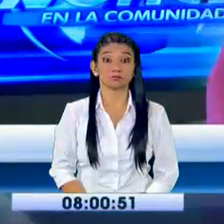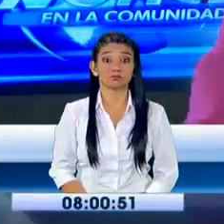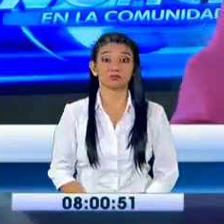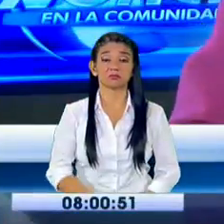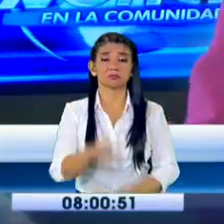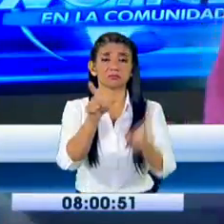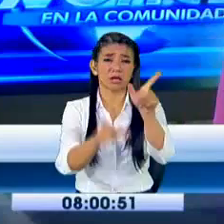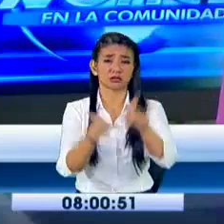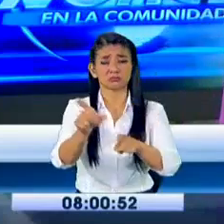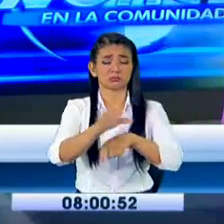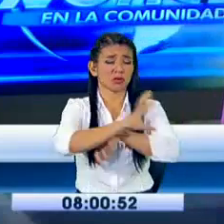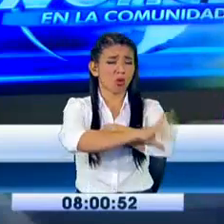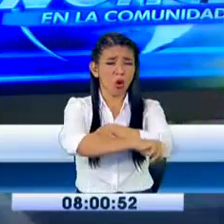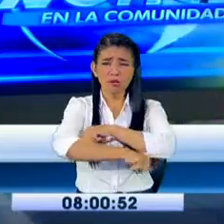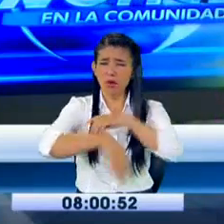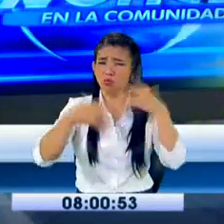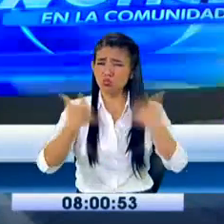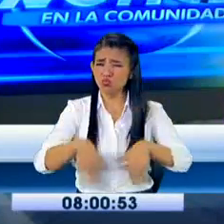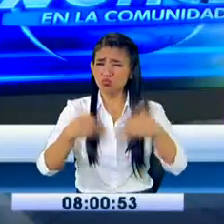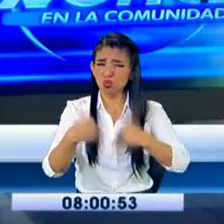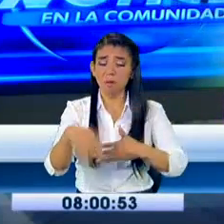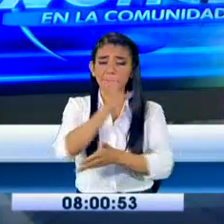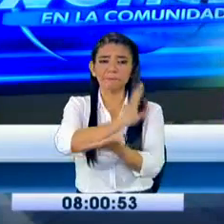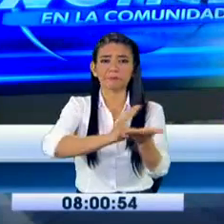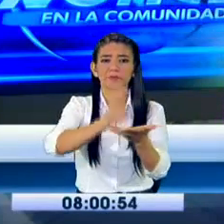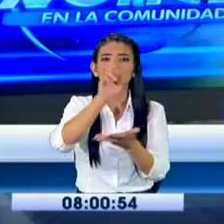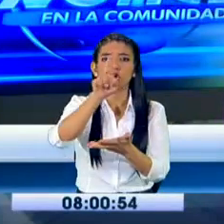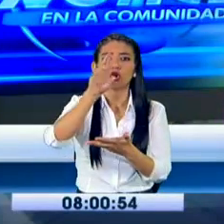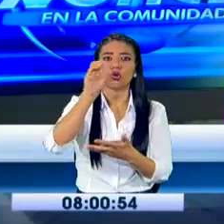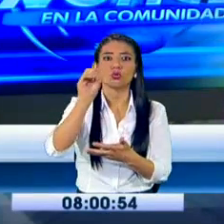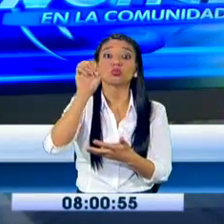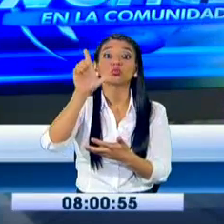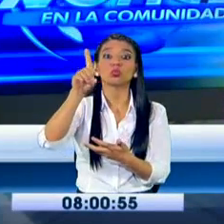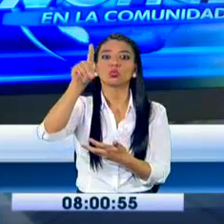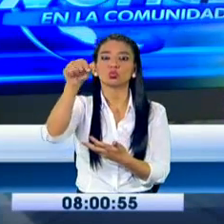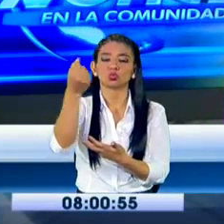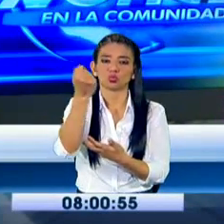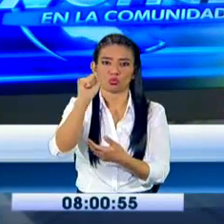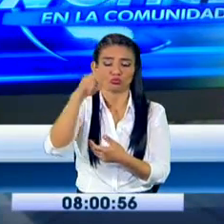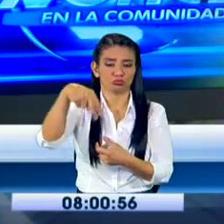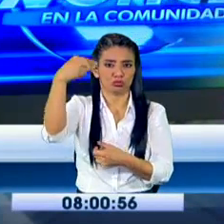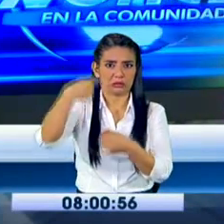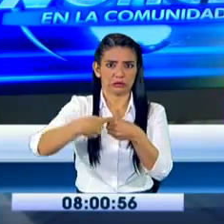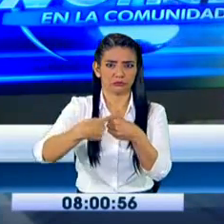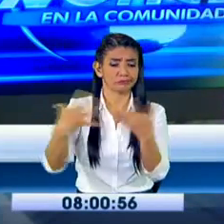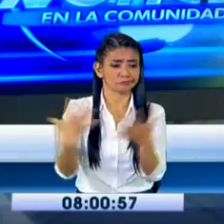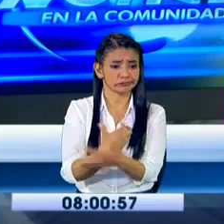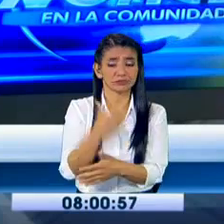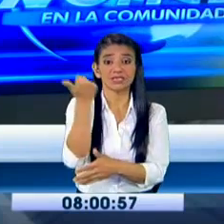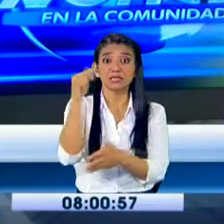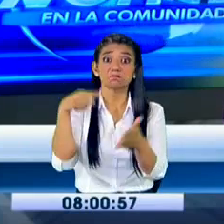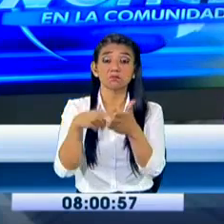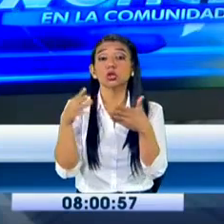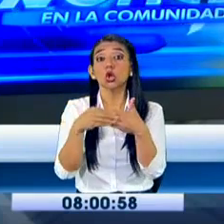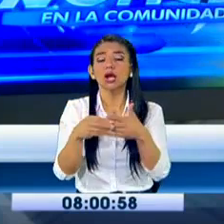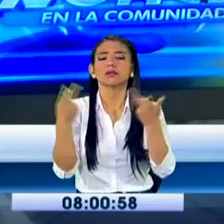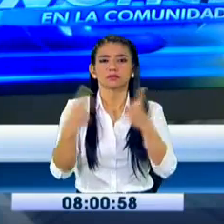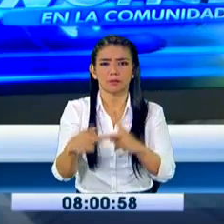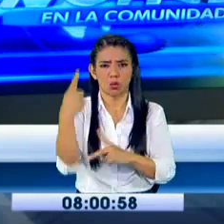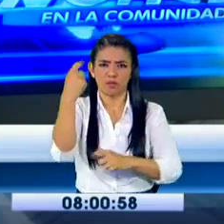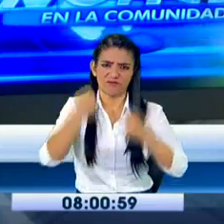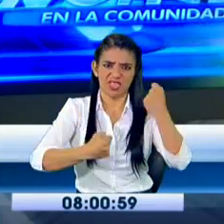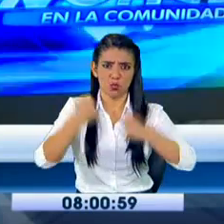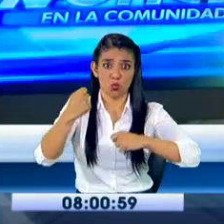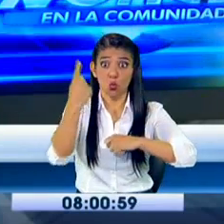Delincuentes protagonizaron espectacular robo en el sector de La Roldós, al noroccidente de la capital. Se llevaron 10 mil dólares y un vehículo. Uno de los sospechosos